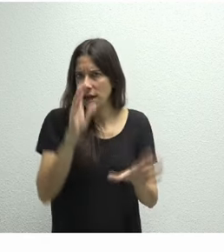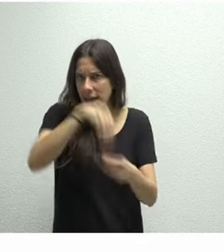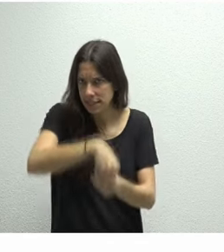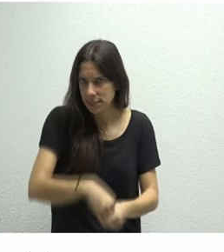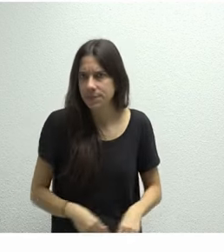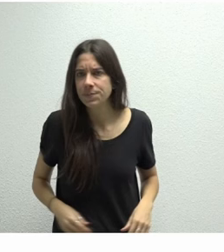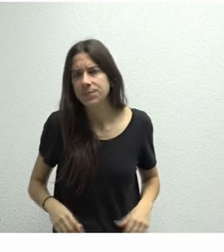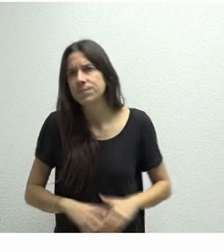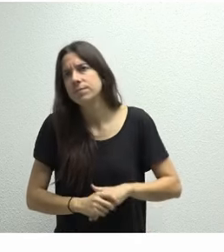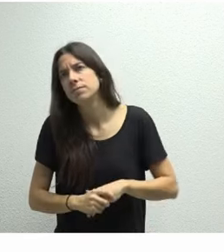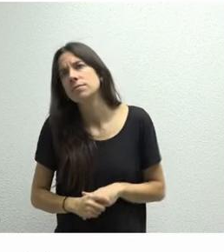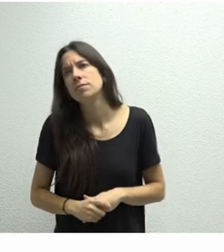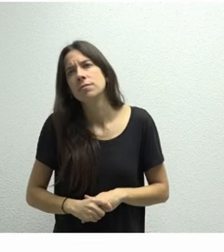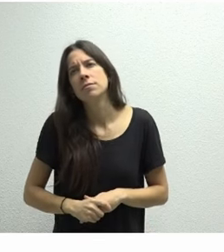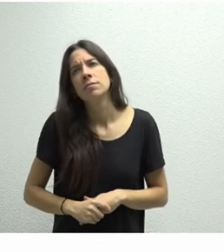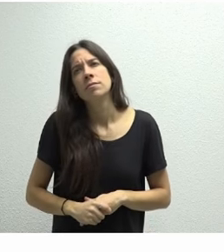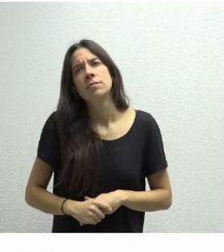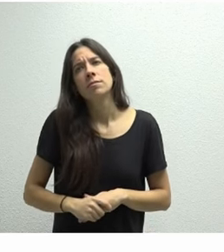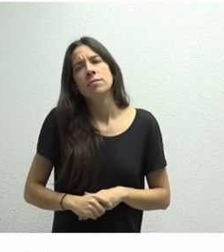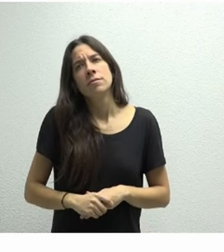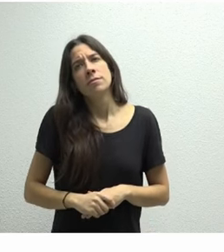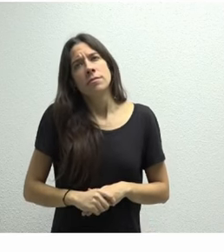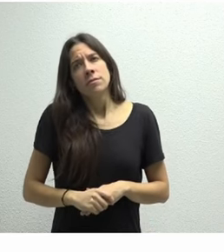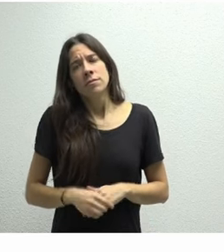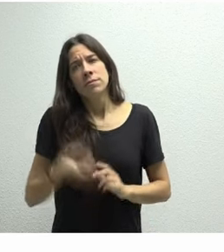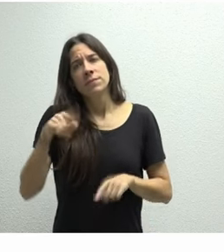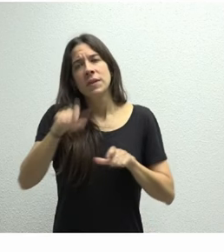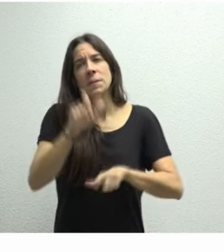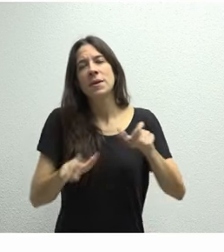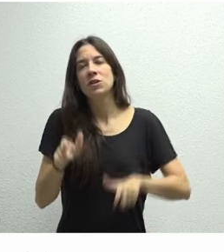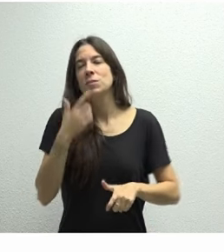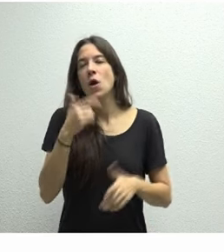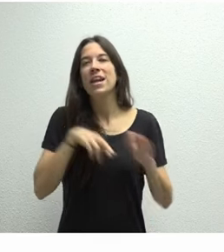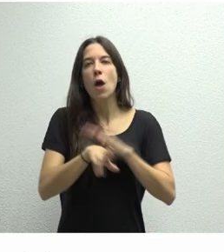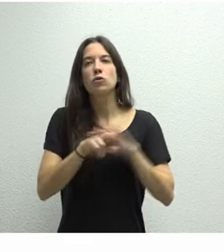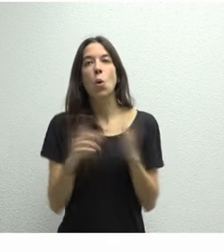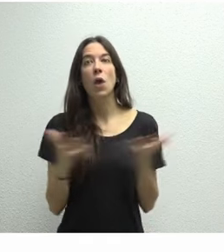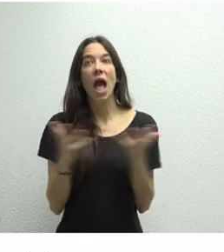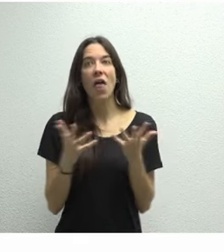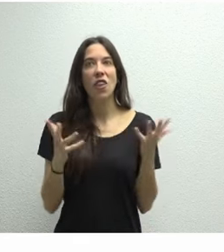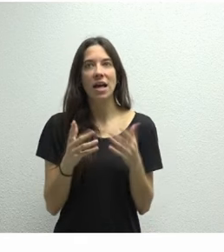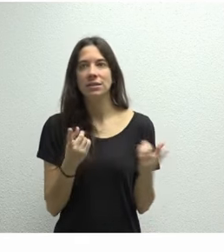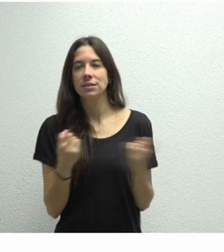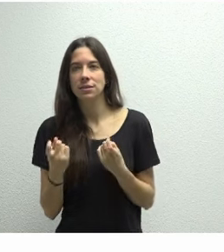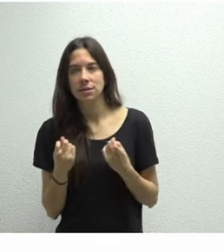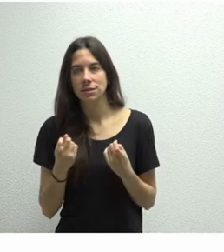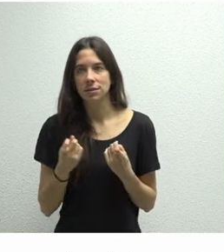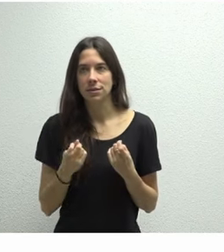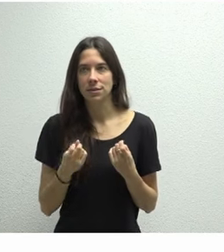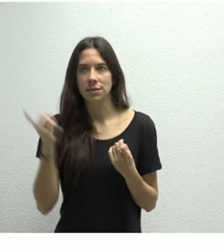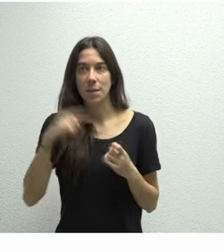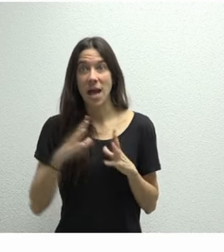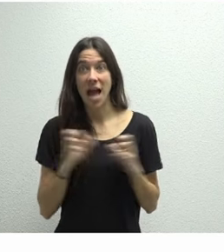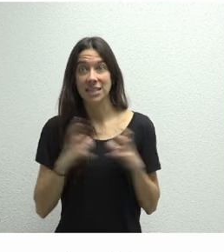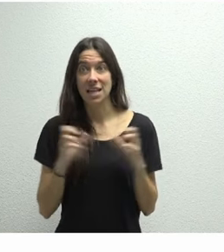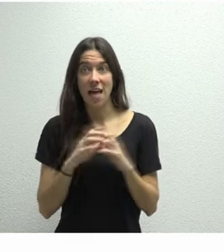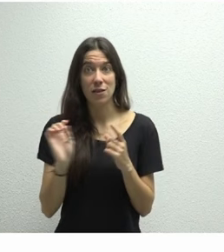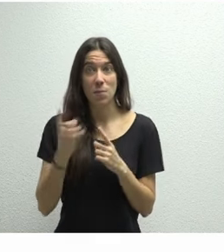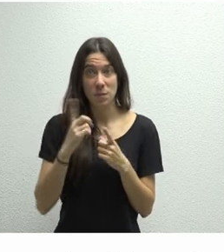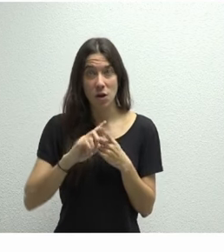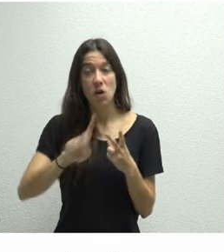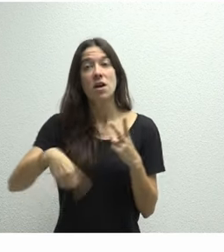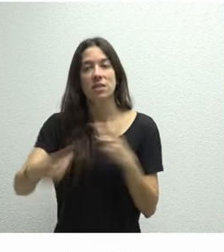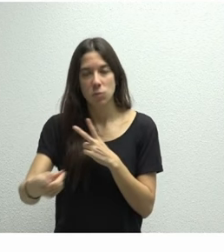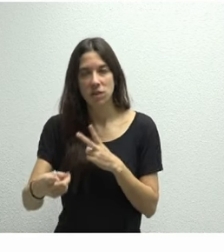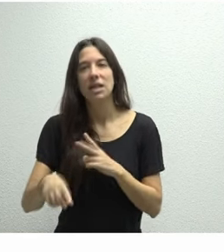sí y eh consumidores de recursos como Urgencias Después de la ansiedad eh viene el retraso mental